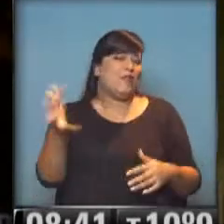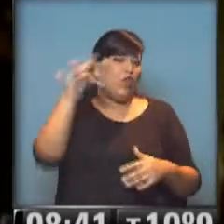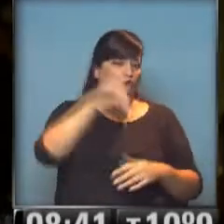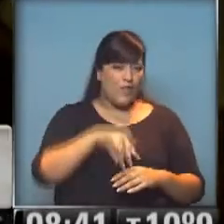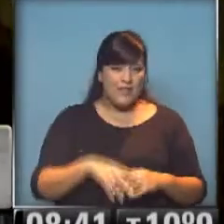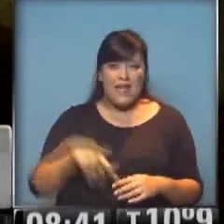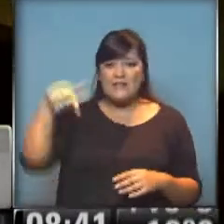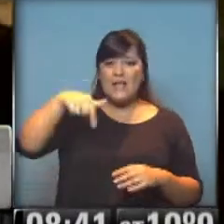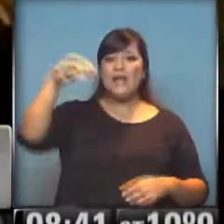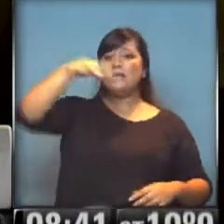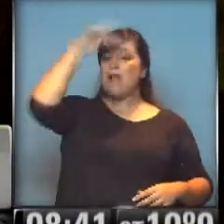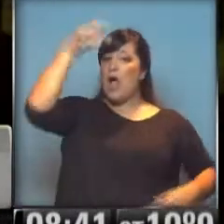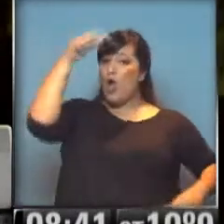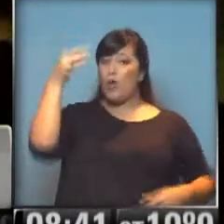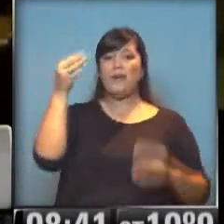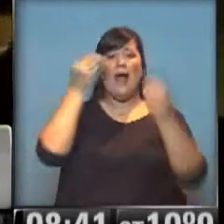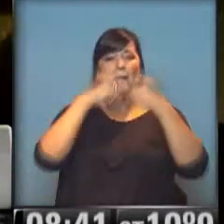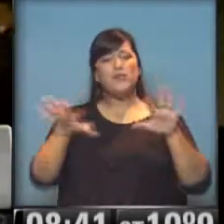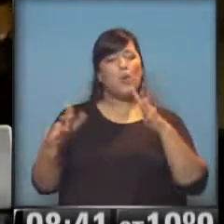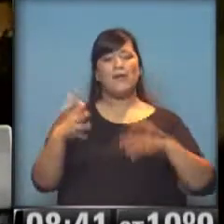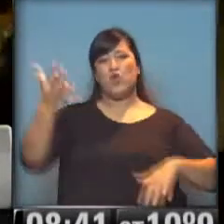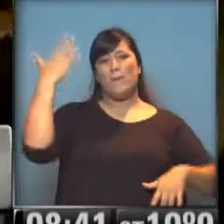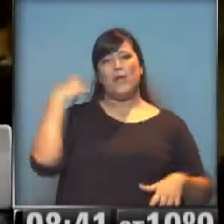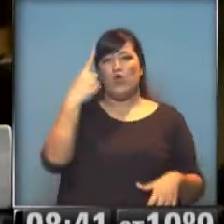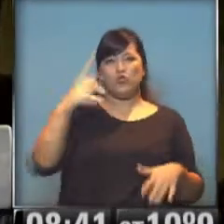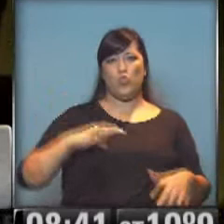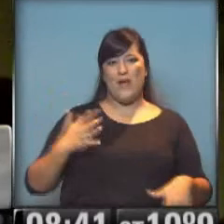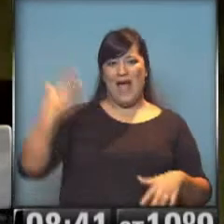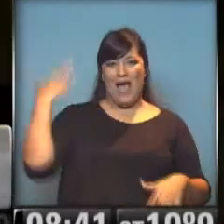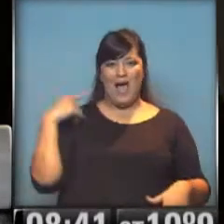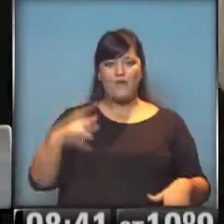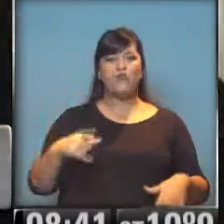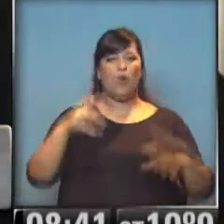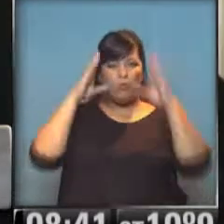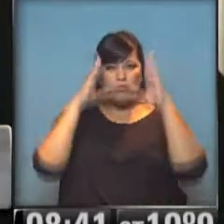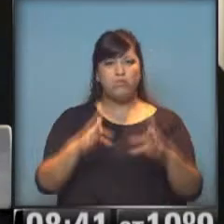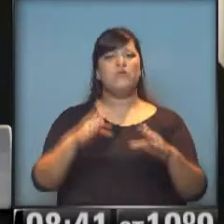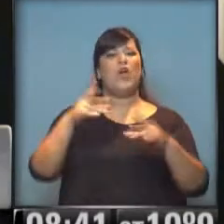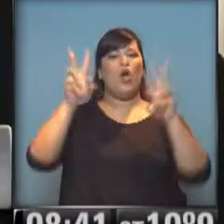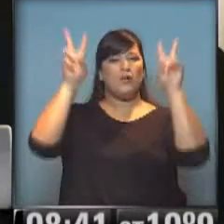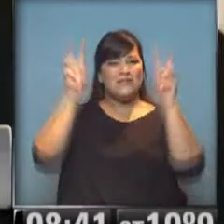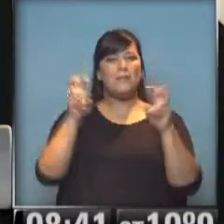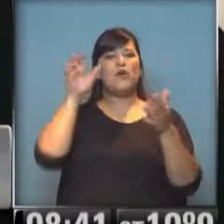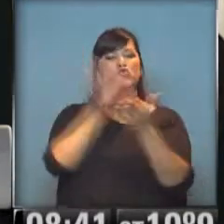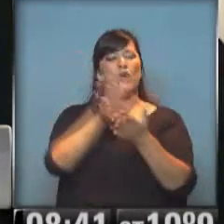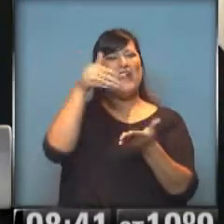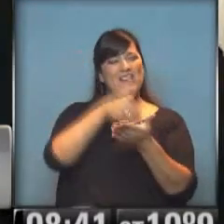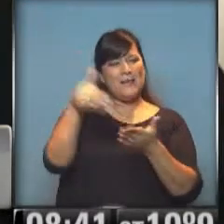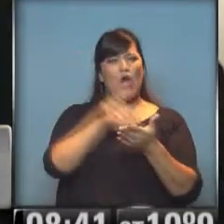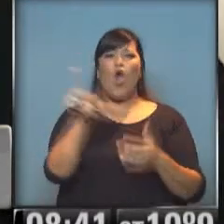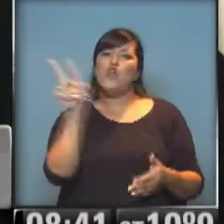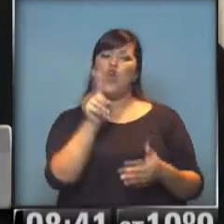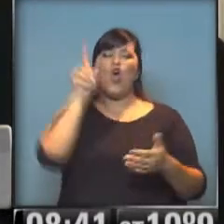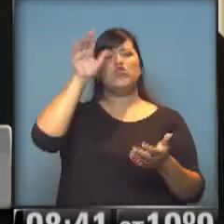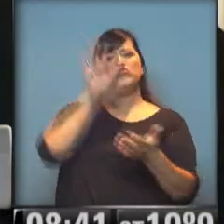Es una obra que comenzó hace más o menos un año, que se trata de la discriminación, ¿sí? Pero no solo de la